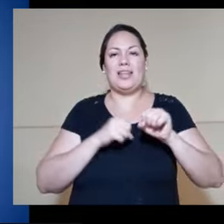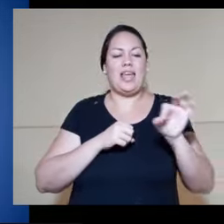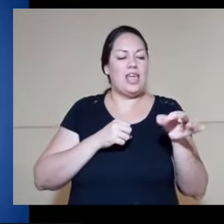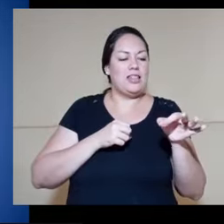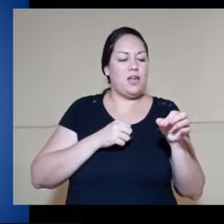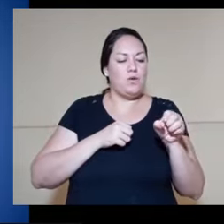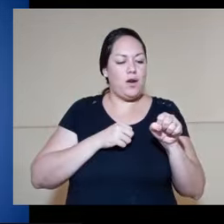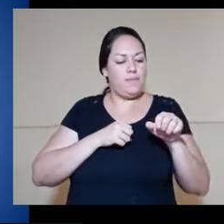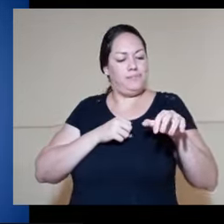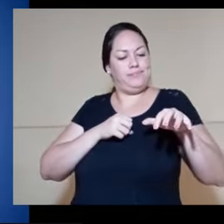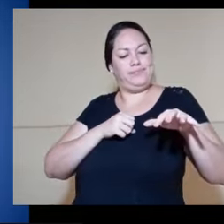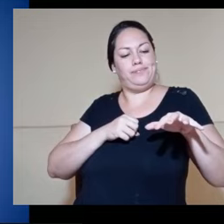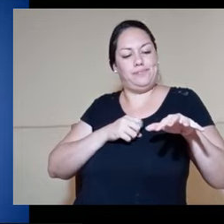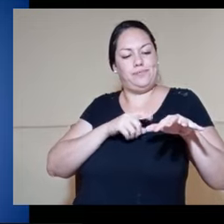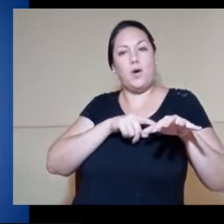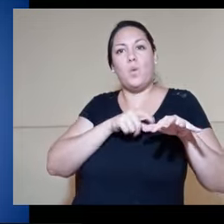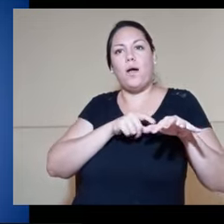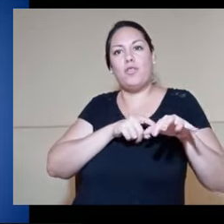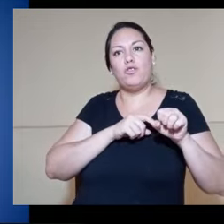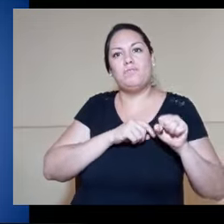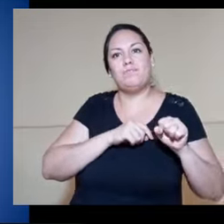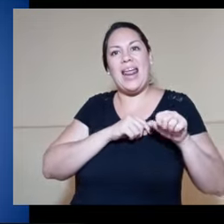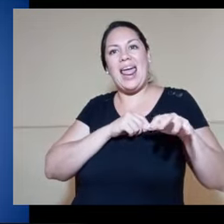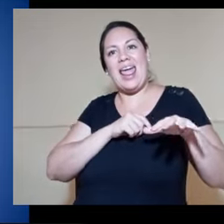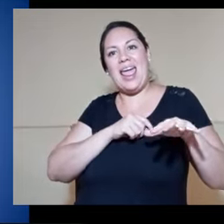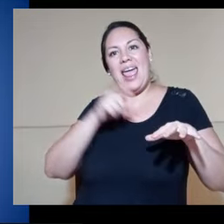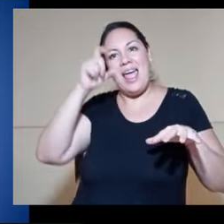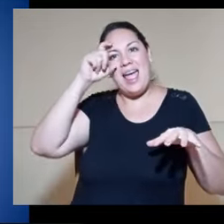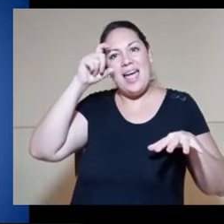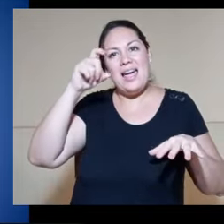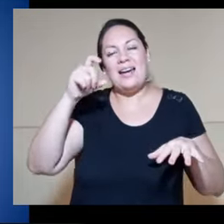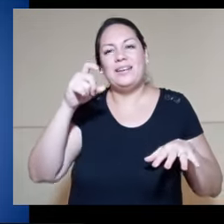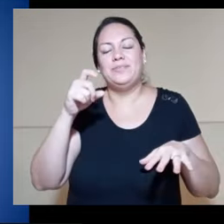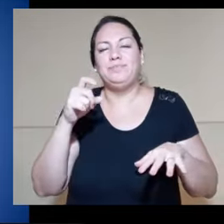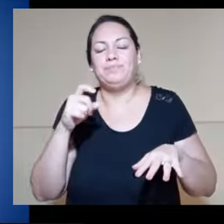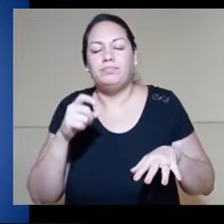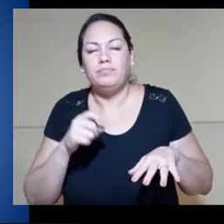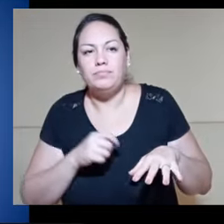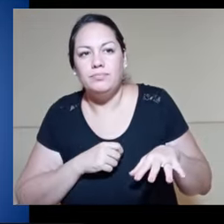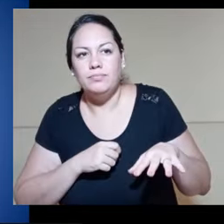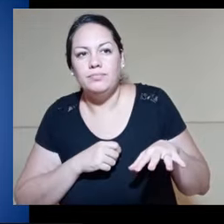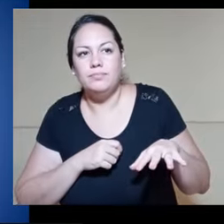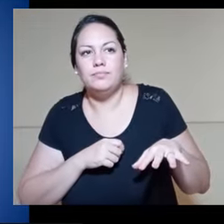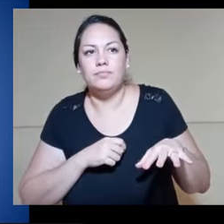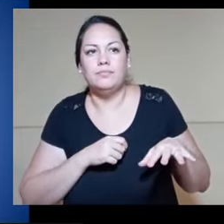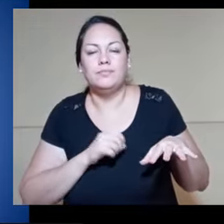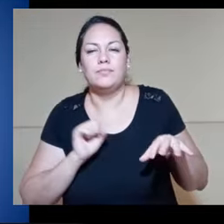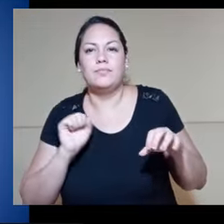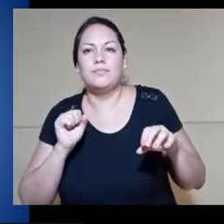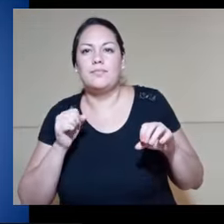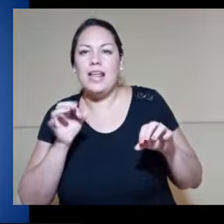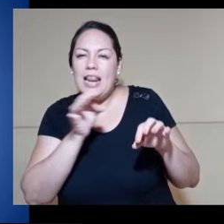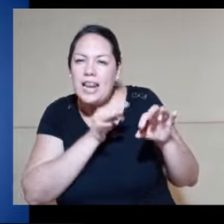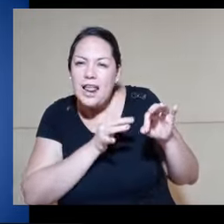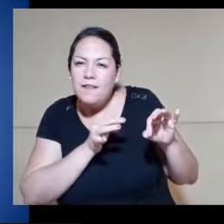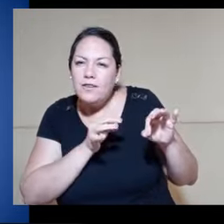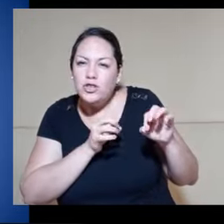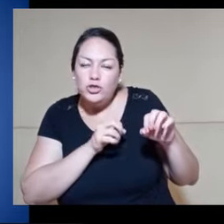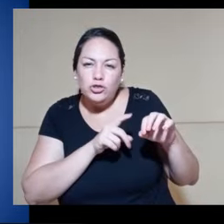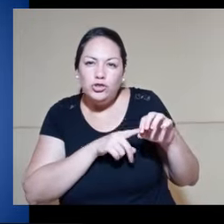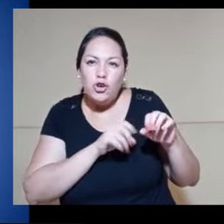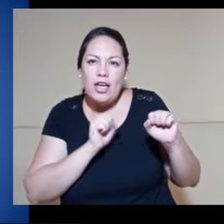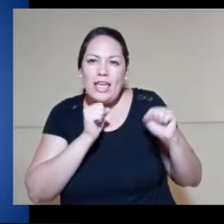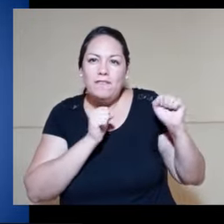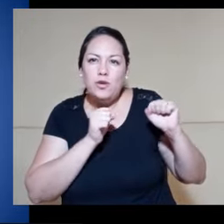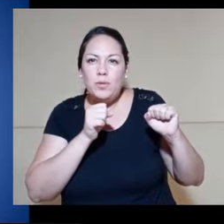las propiedades era la excitabilidad y otra es la conductibilidad. Entonces, ese impulso nervioso trae esas vesículas